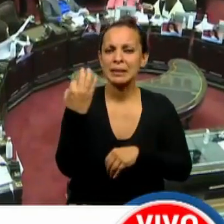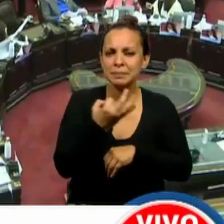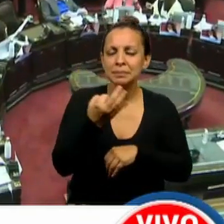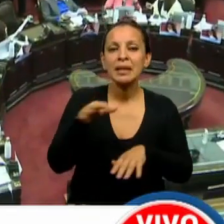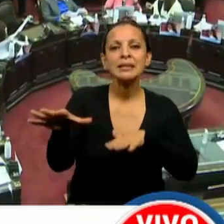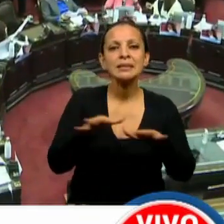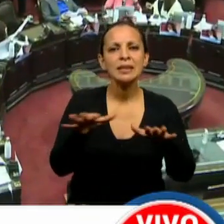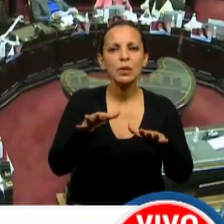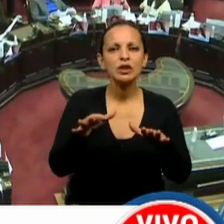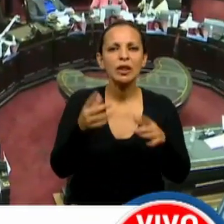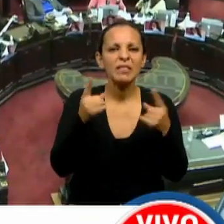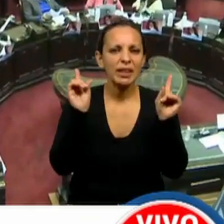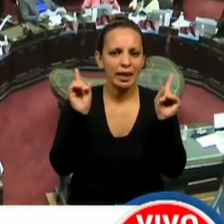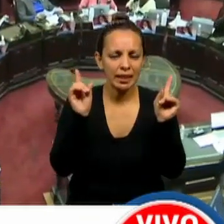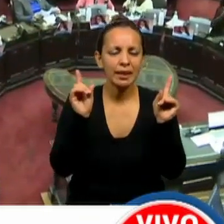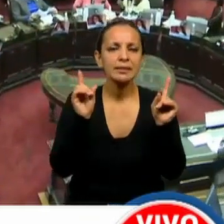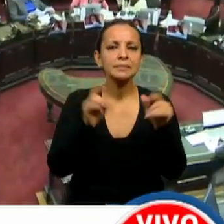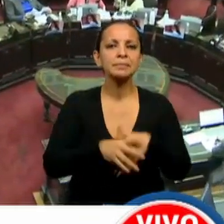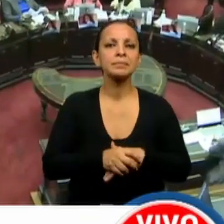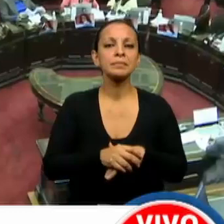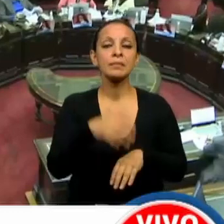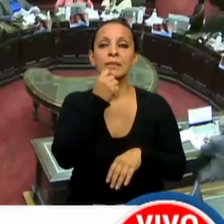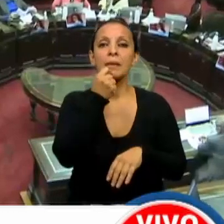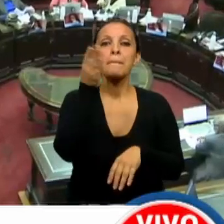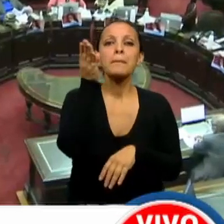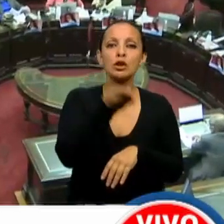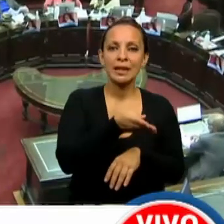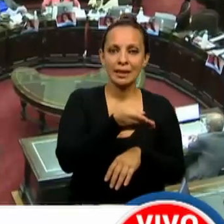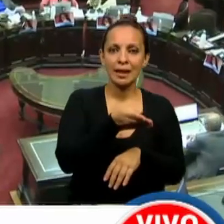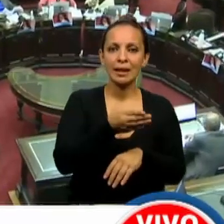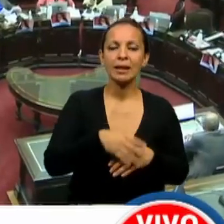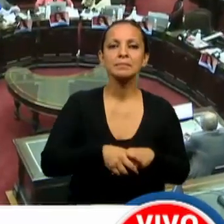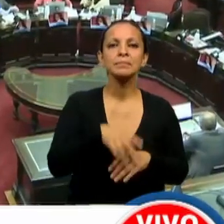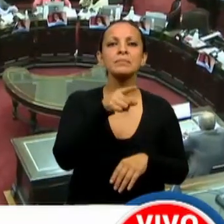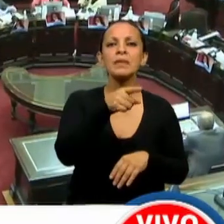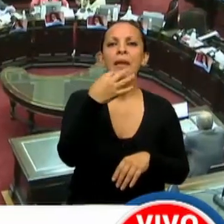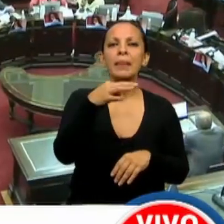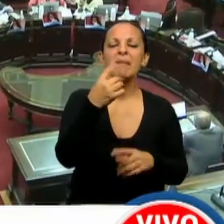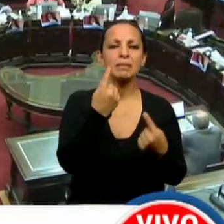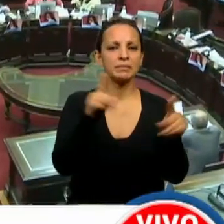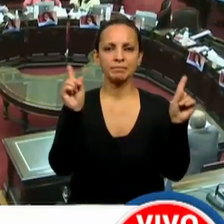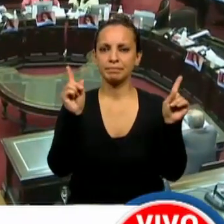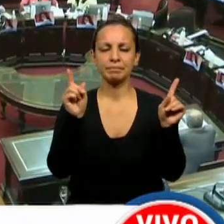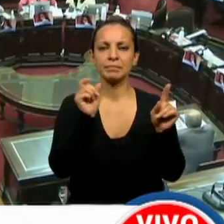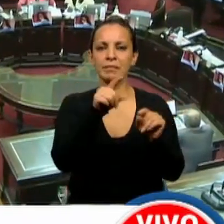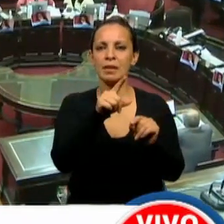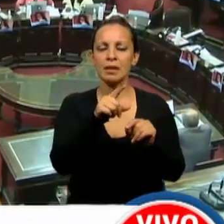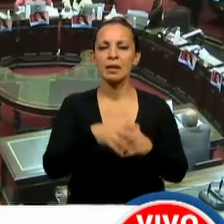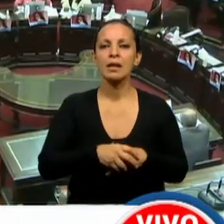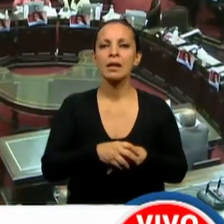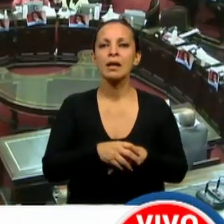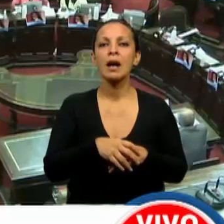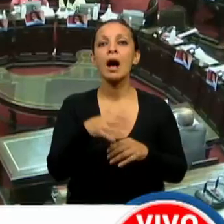de excepcionalidad en que se reduce el porcentaje de corte, deben variar el precio guardando siempre